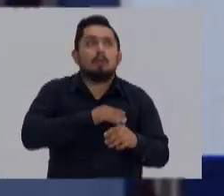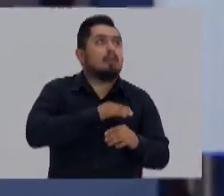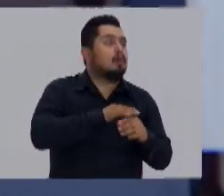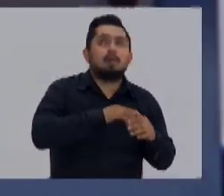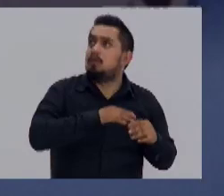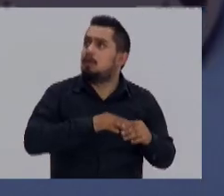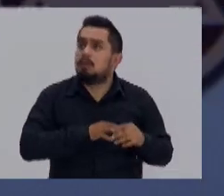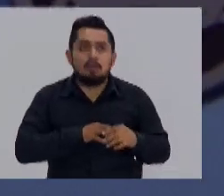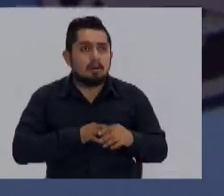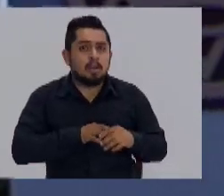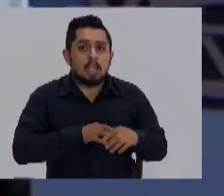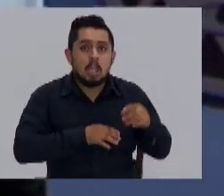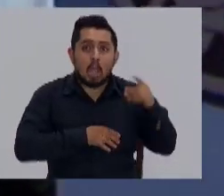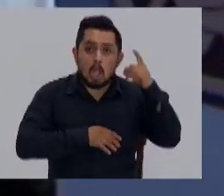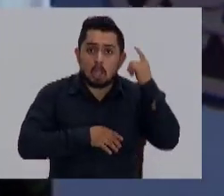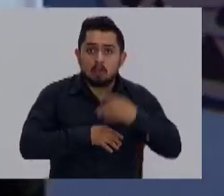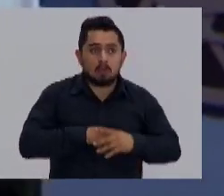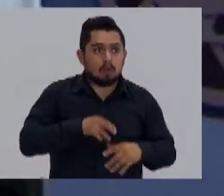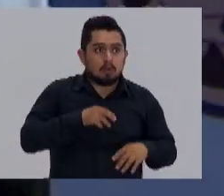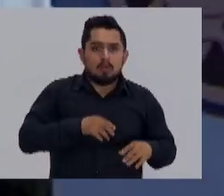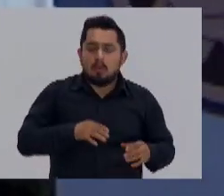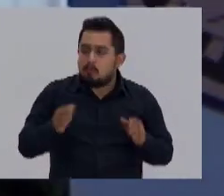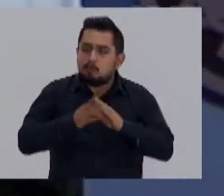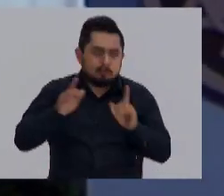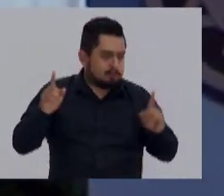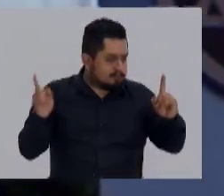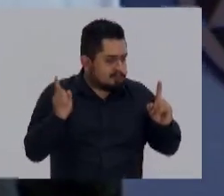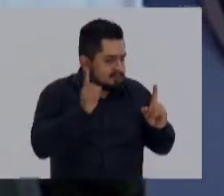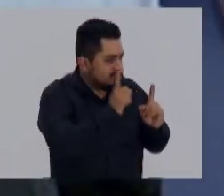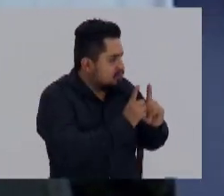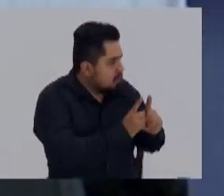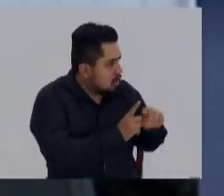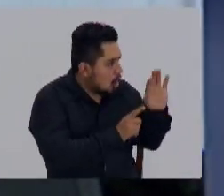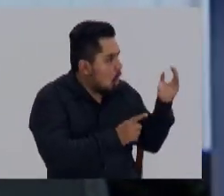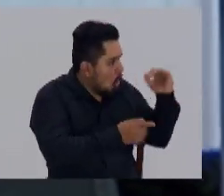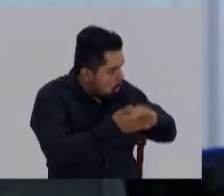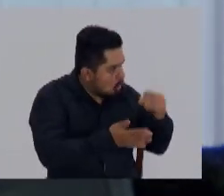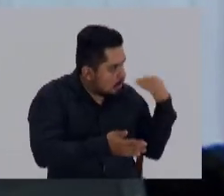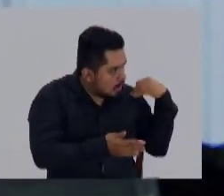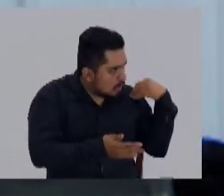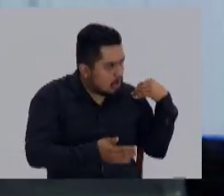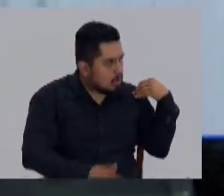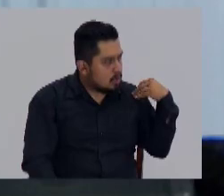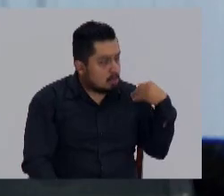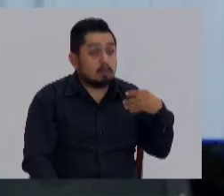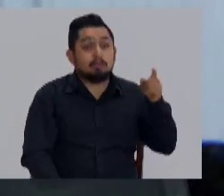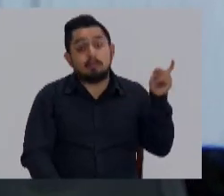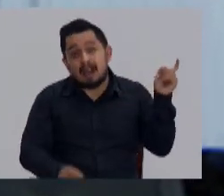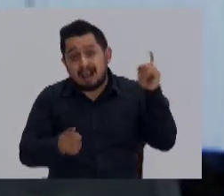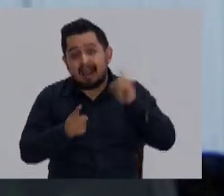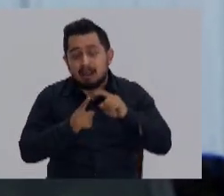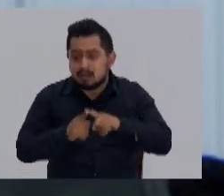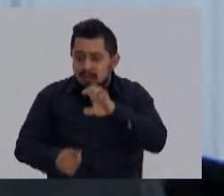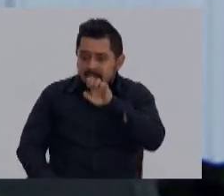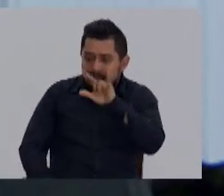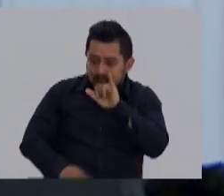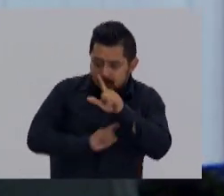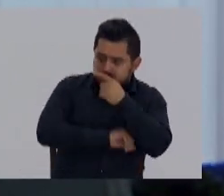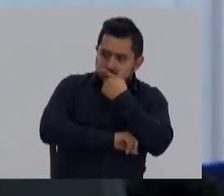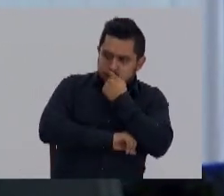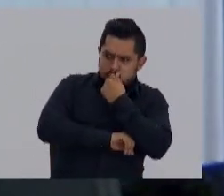Y de repente me volviste a llamar. Y así da la historia bíblica. Hasta que Elí